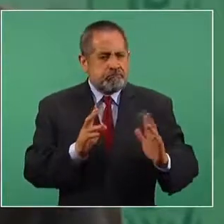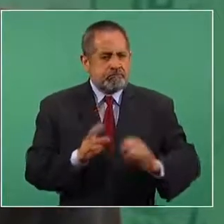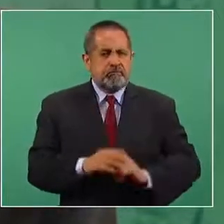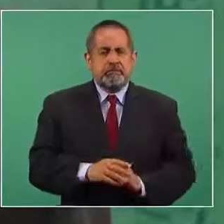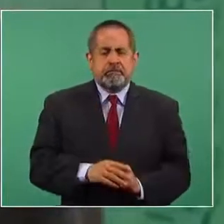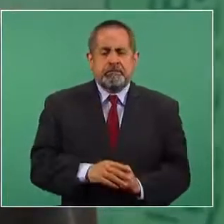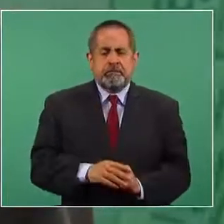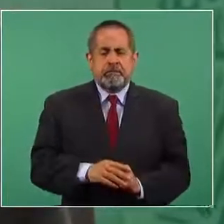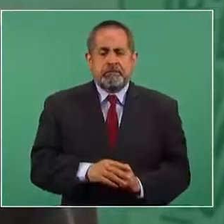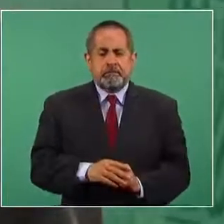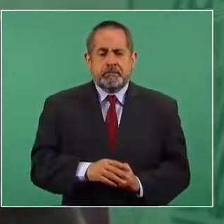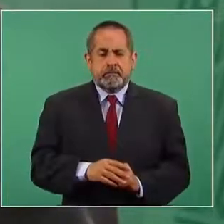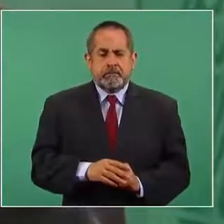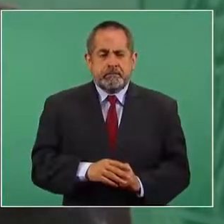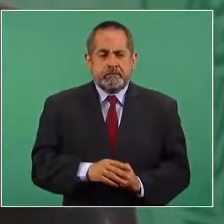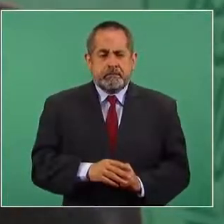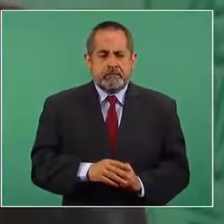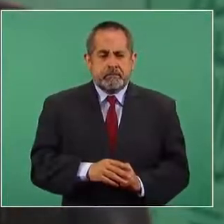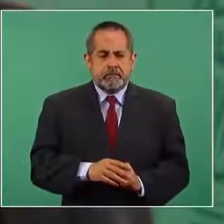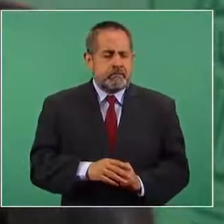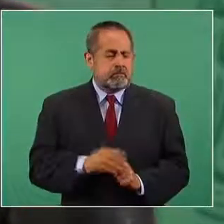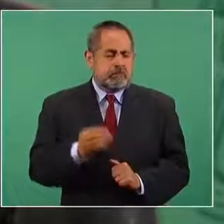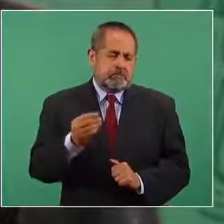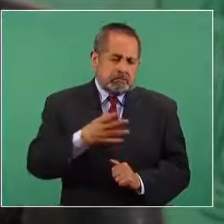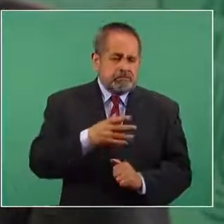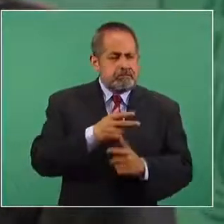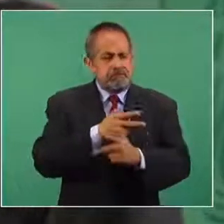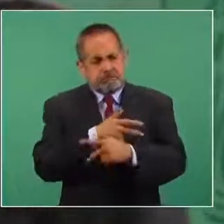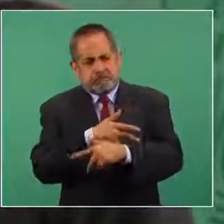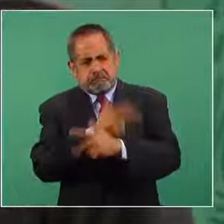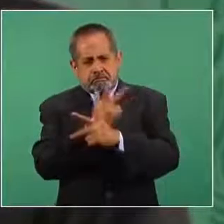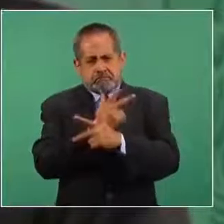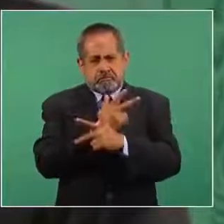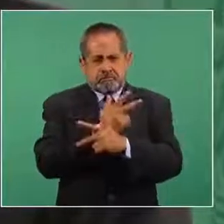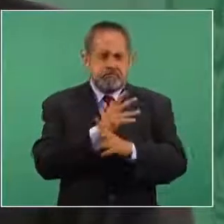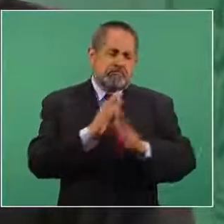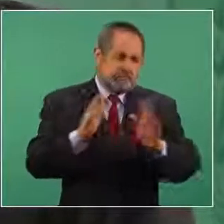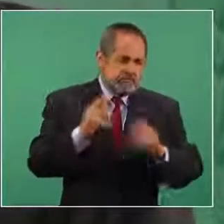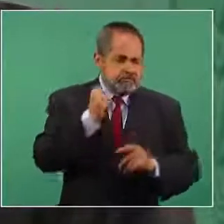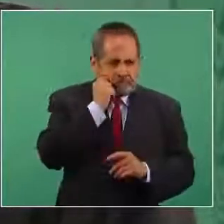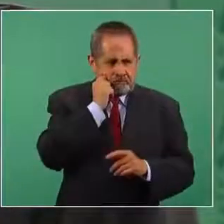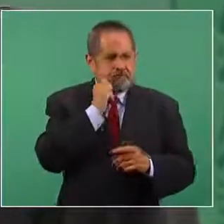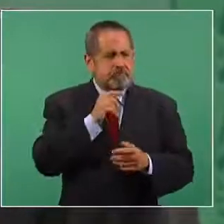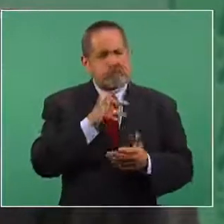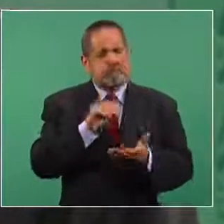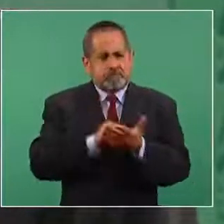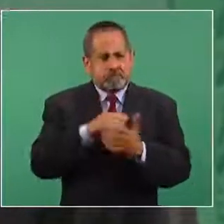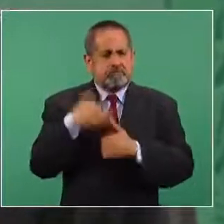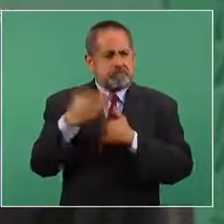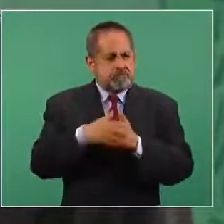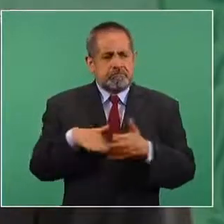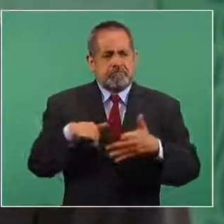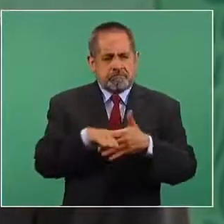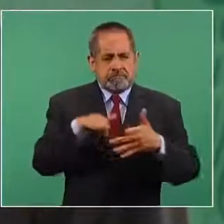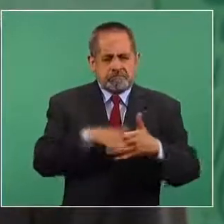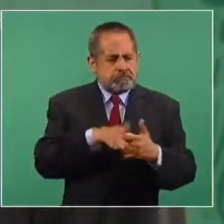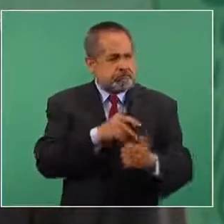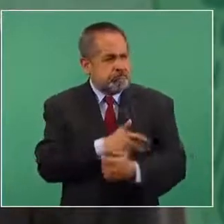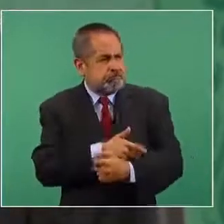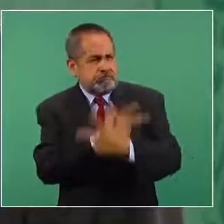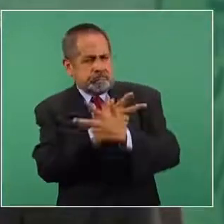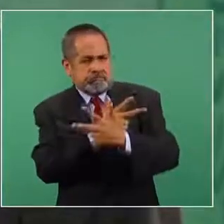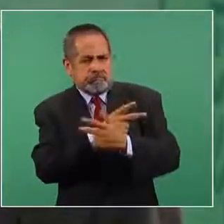cuando se dé por estas vías, estas teleconferencias, pero va